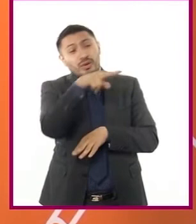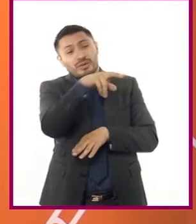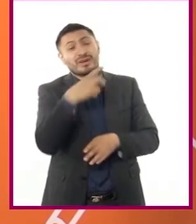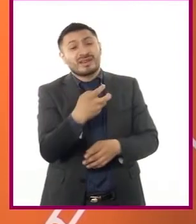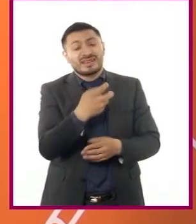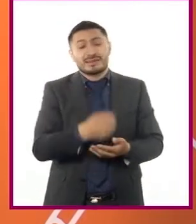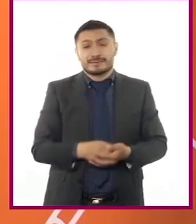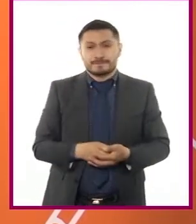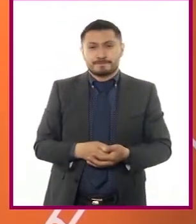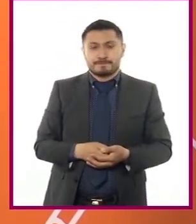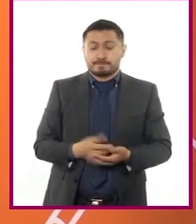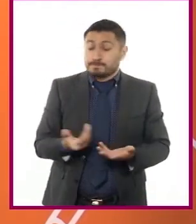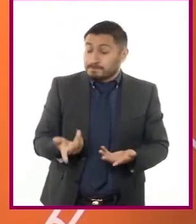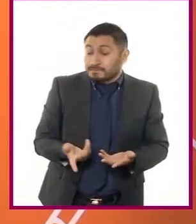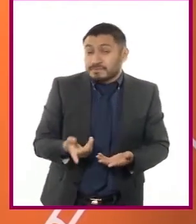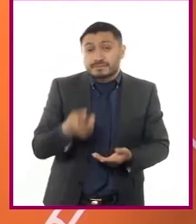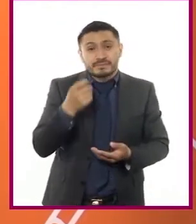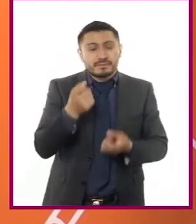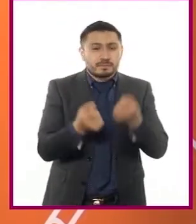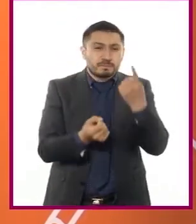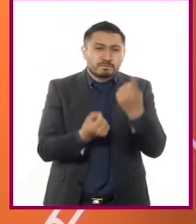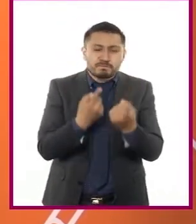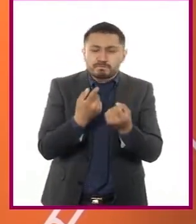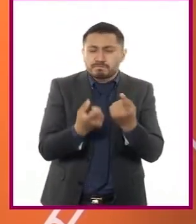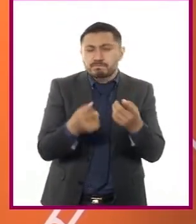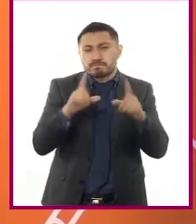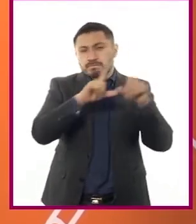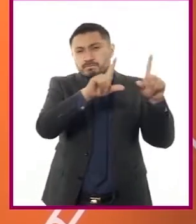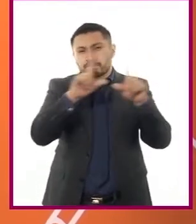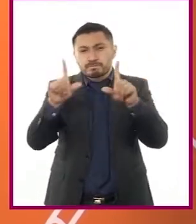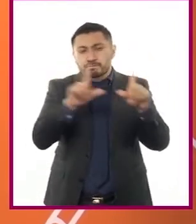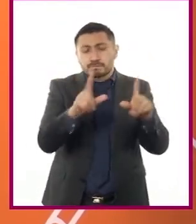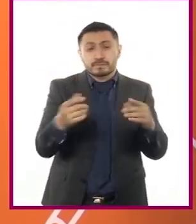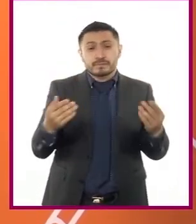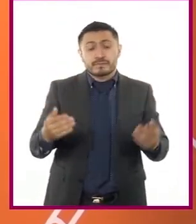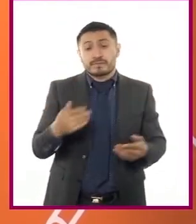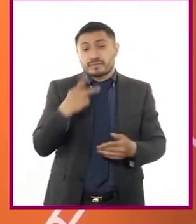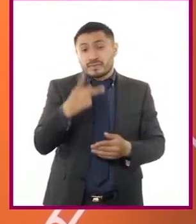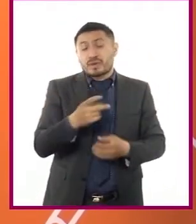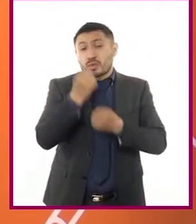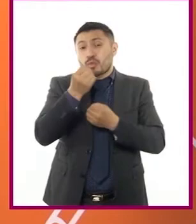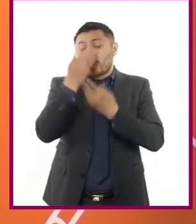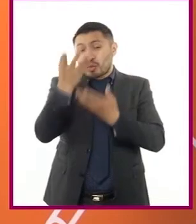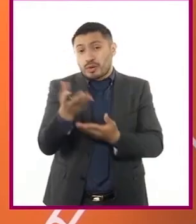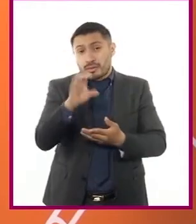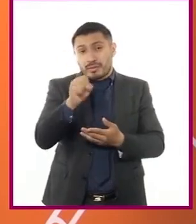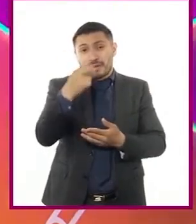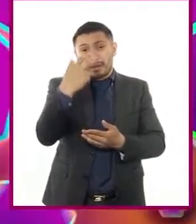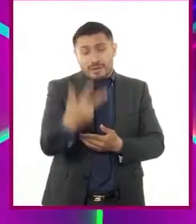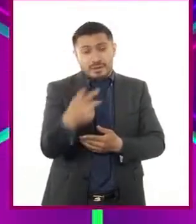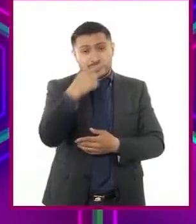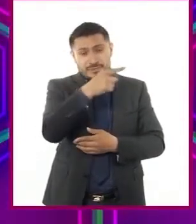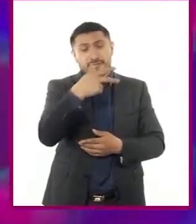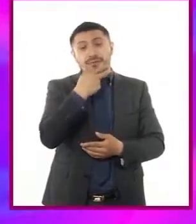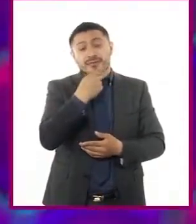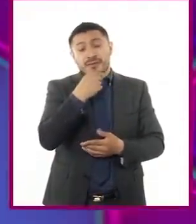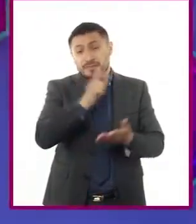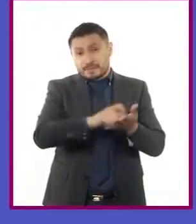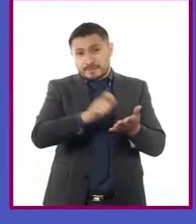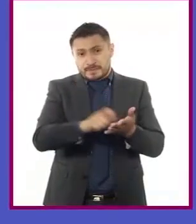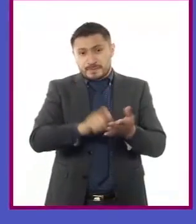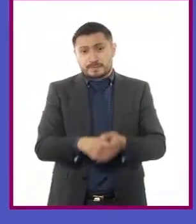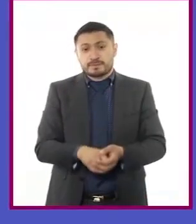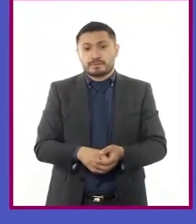mucho gusto. Estos son unos fragmentos del poema Tlatelolco 68 de Jaime Sabines.